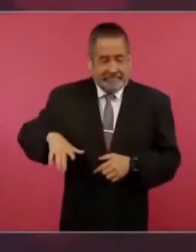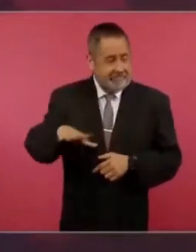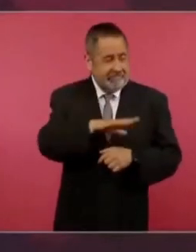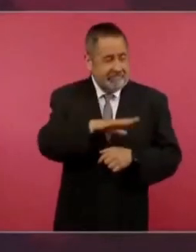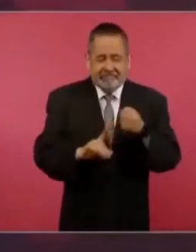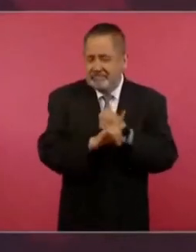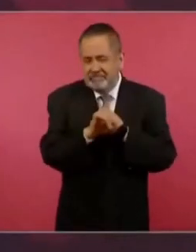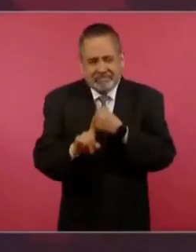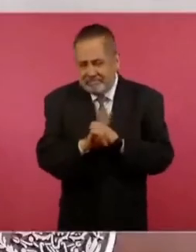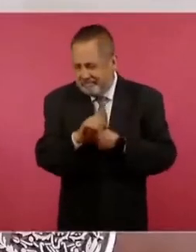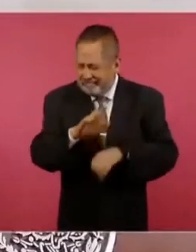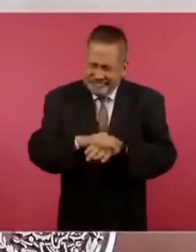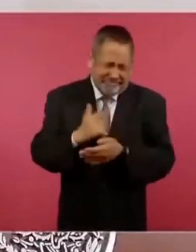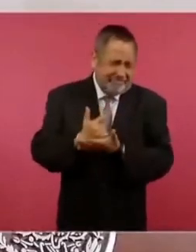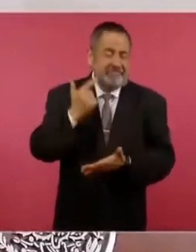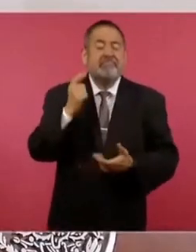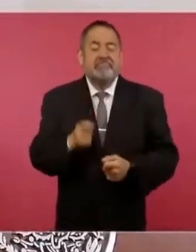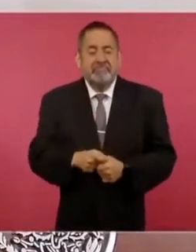la corrupción.